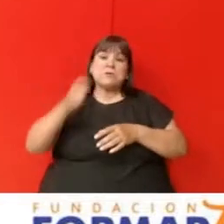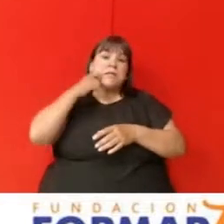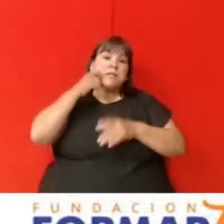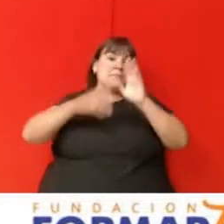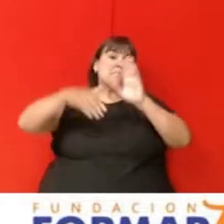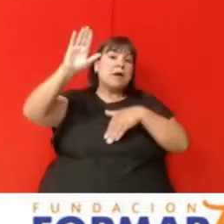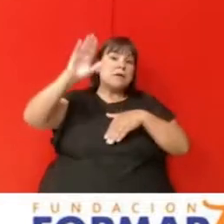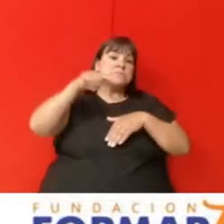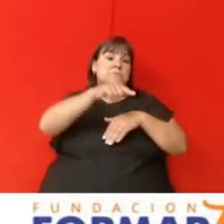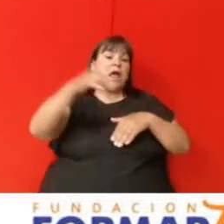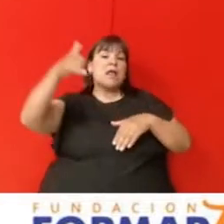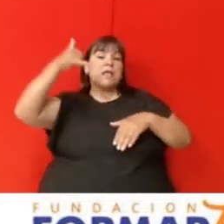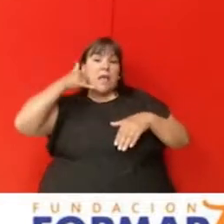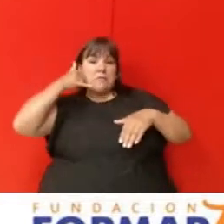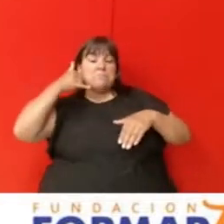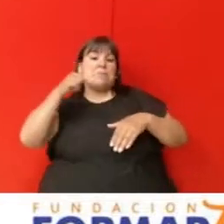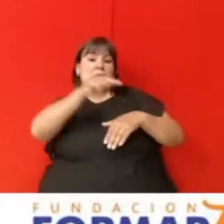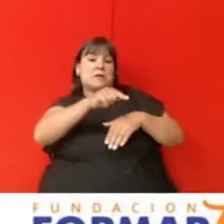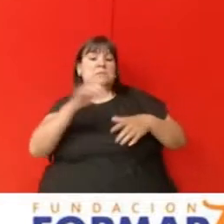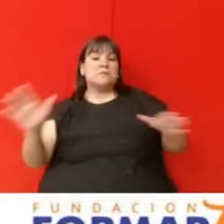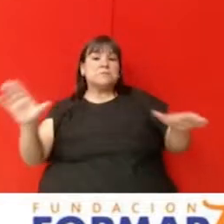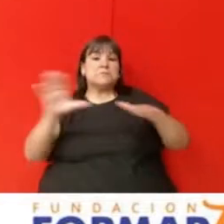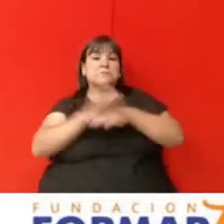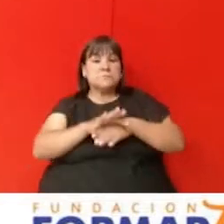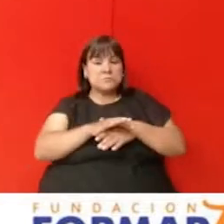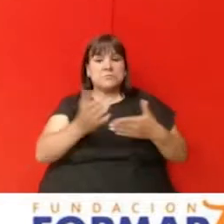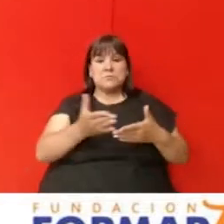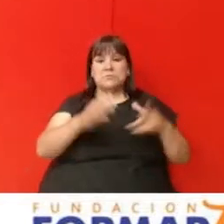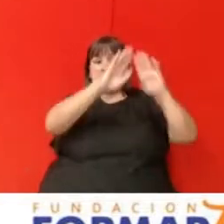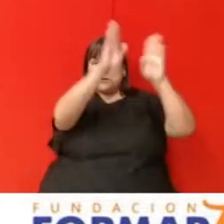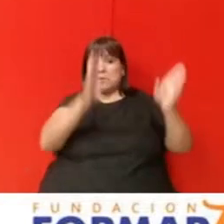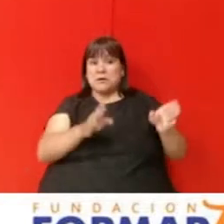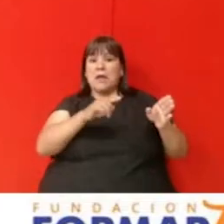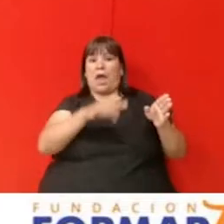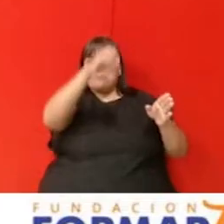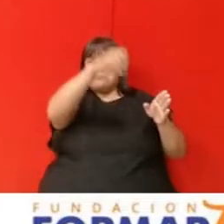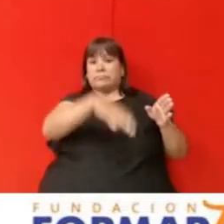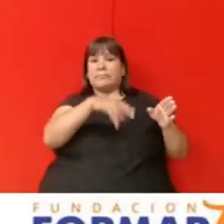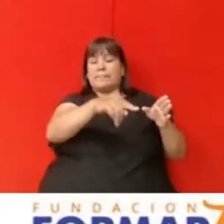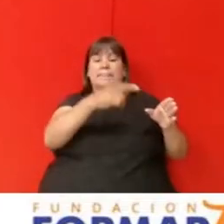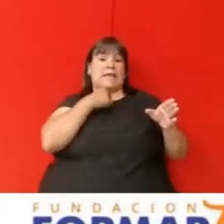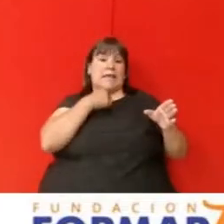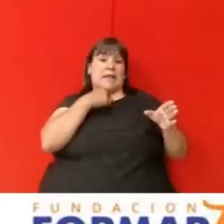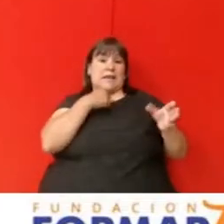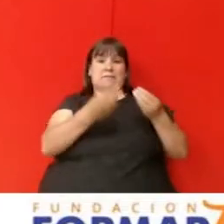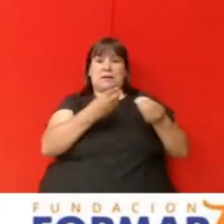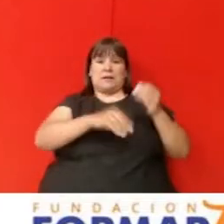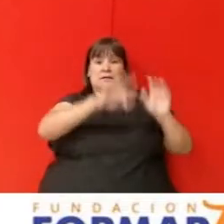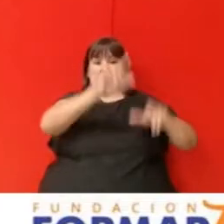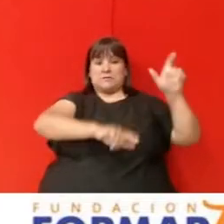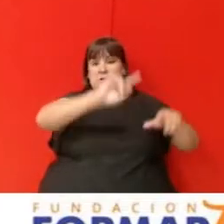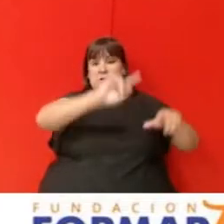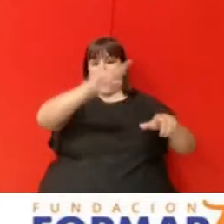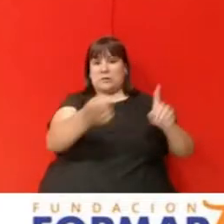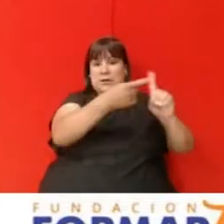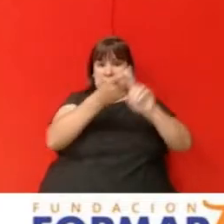o tuvieron alguna intercurrencia clínica o alguna cirugía que necesitan rehabilitación porque, bueno, voy